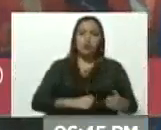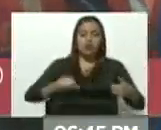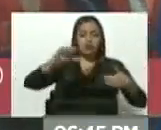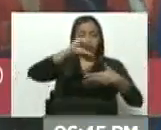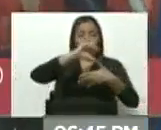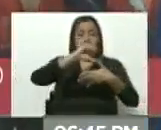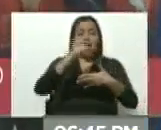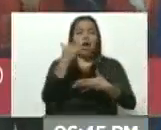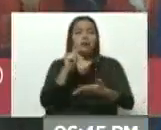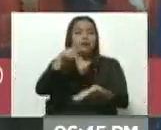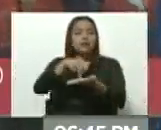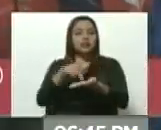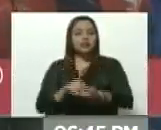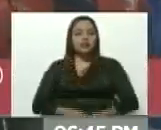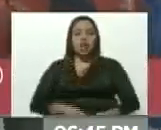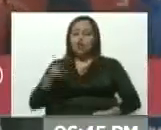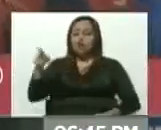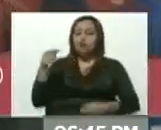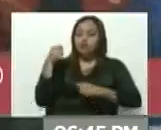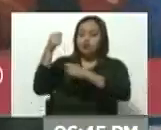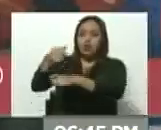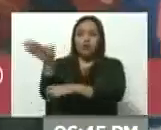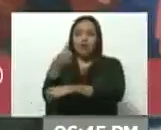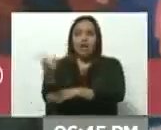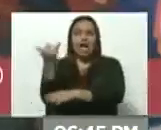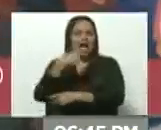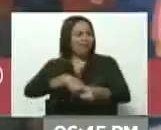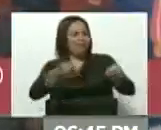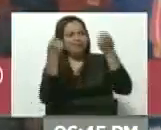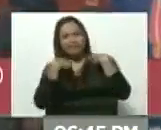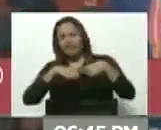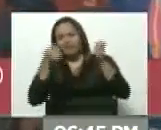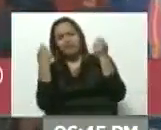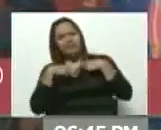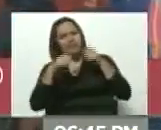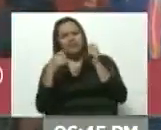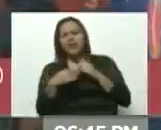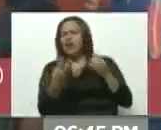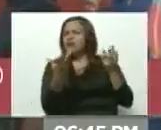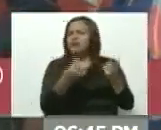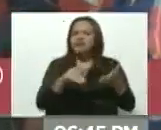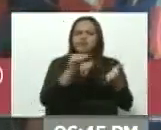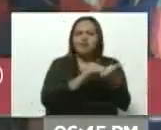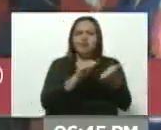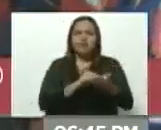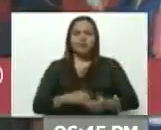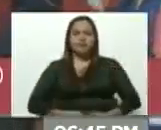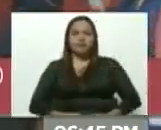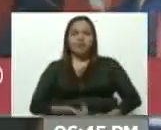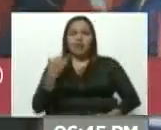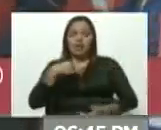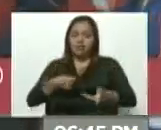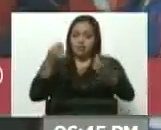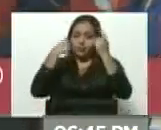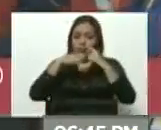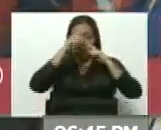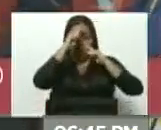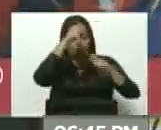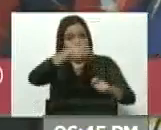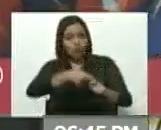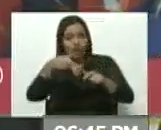Kerly, además de abanderada, bueno, te llevaste todos los triunfos posibles. Coméntanos un poco acerca de recibir o que te les reciban así el día de